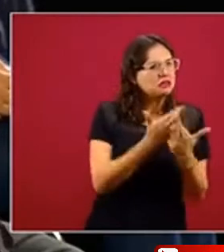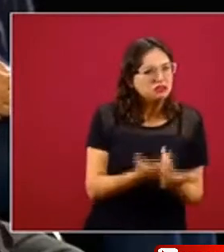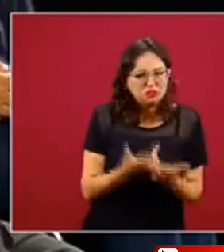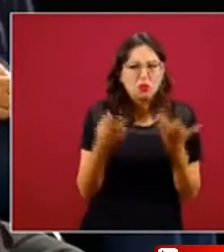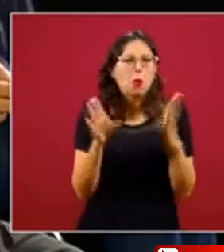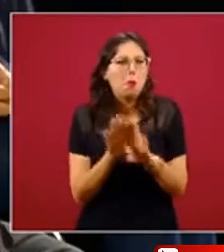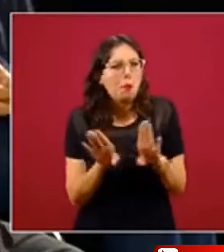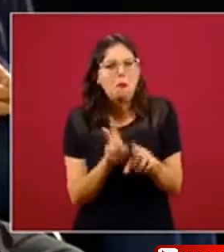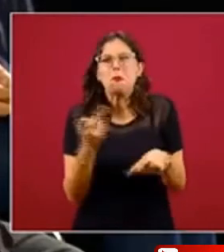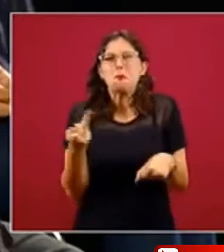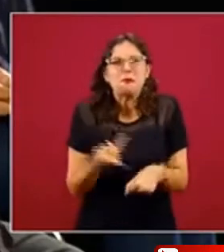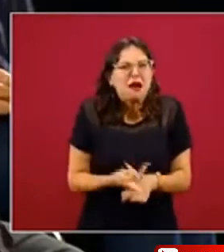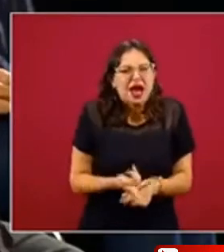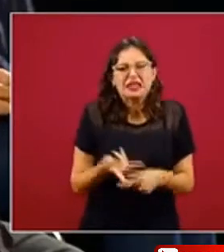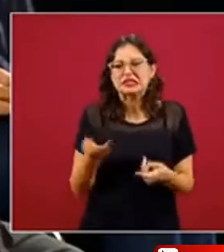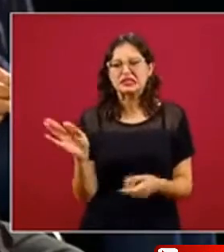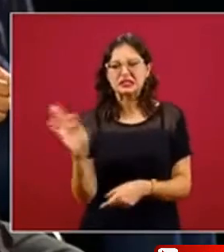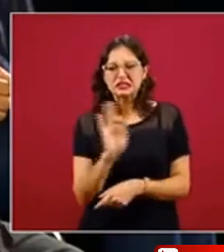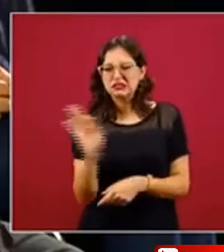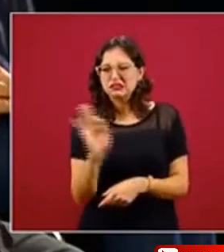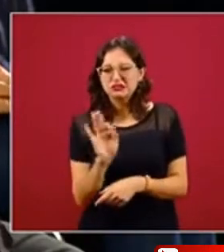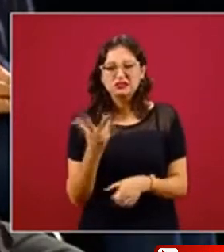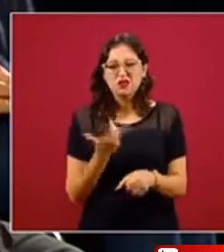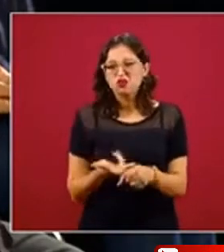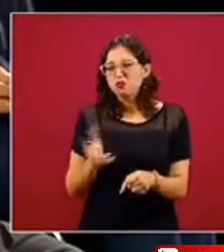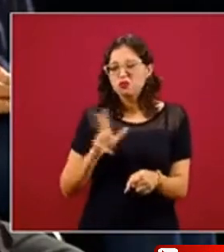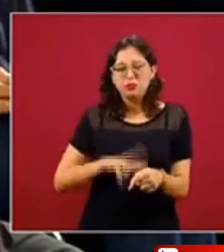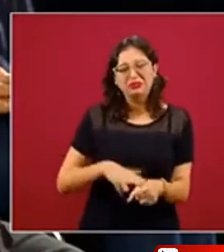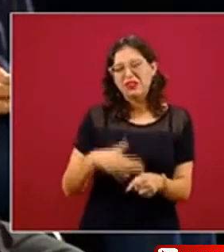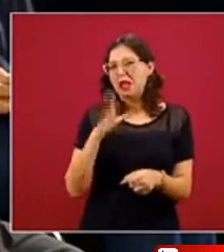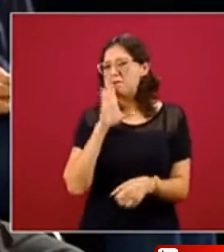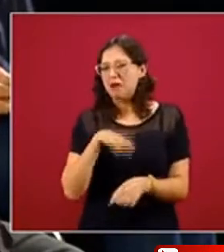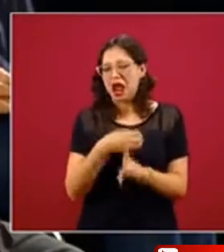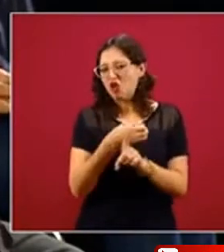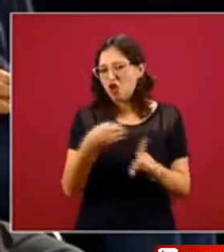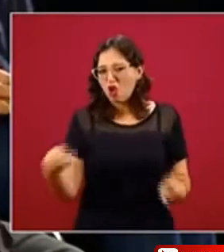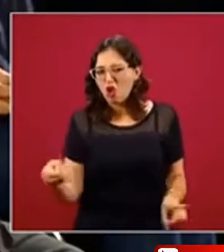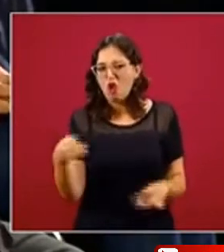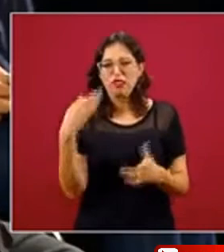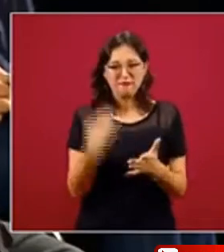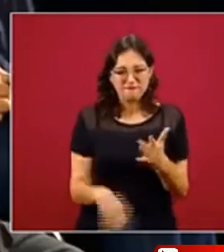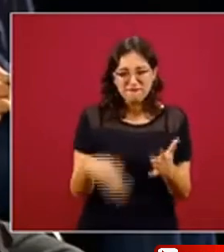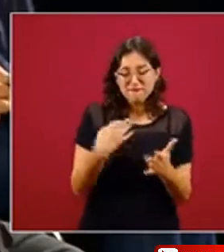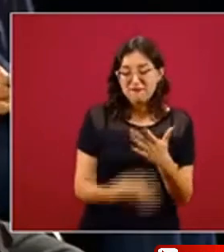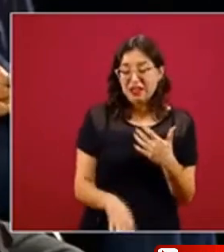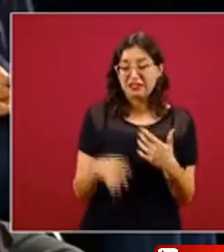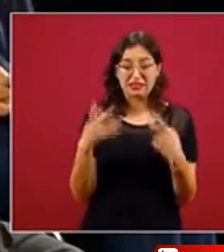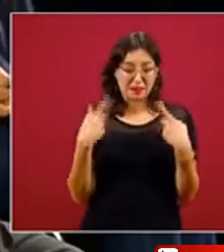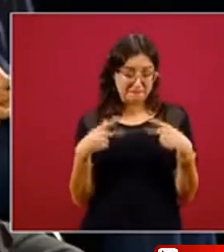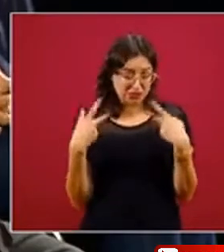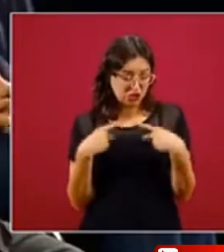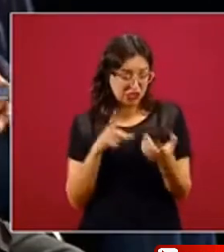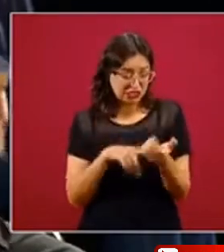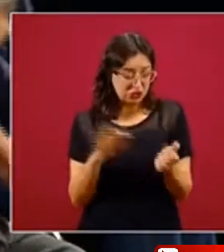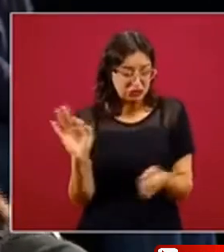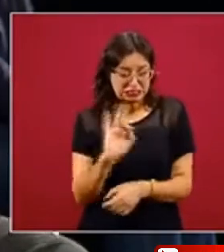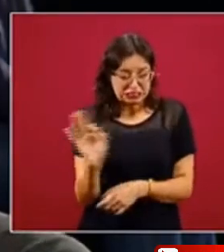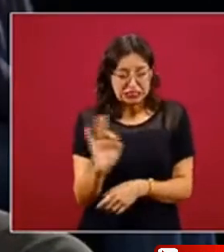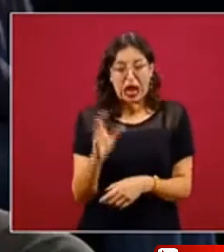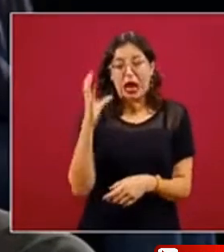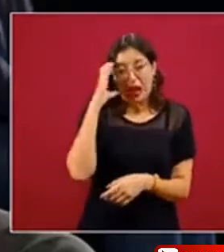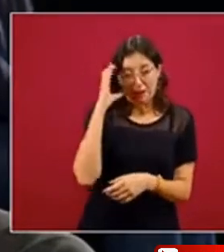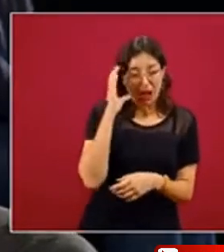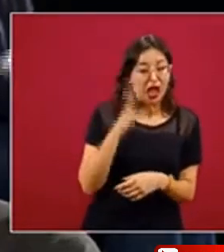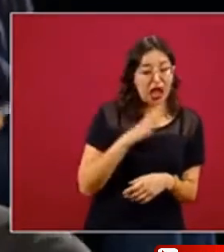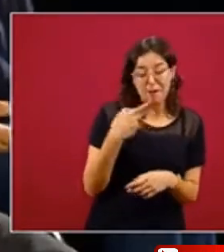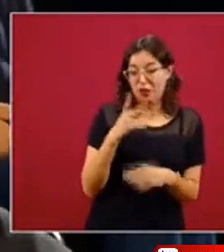mala distribución de los hospitales, se debe a falta de personal para atenderlo, aunque esté en las camas, o a qué es a lo que